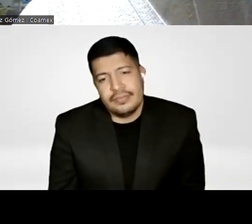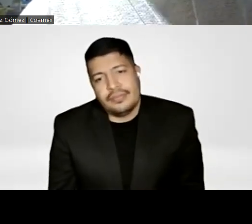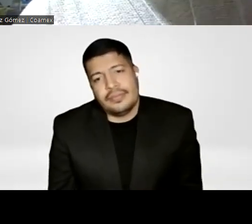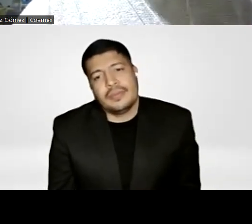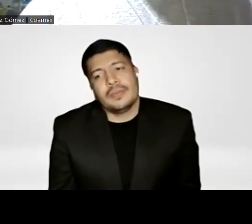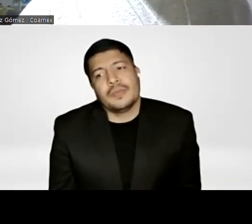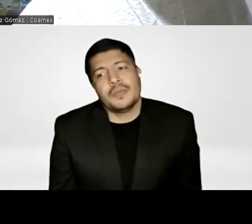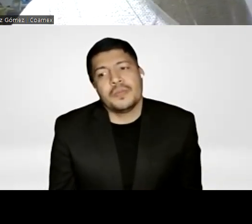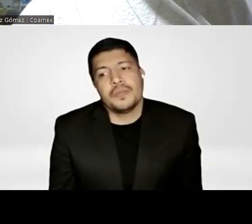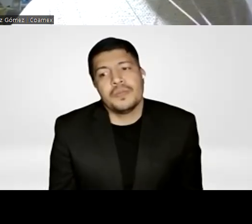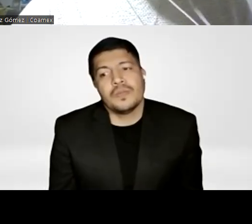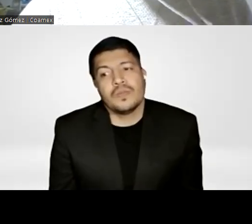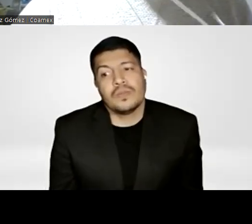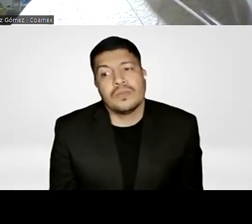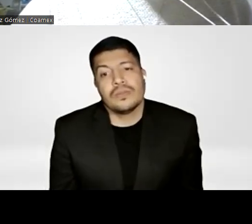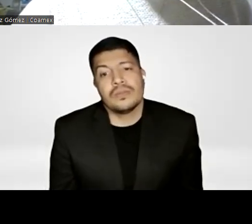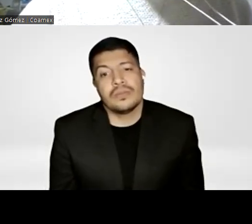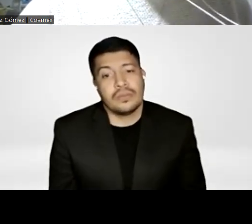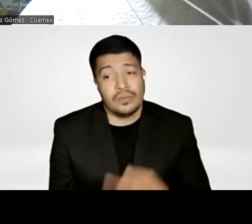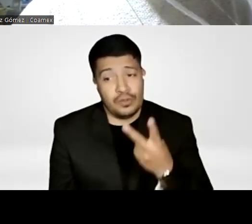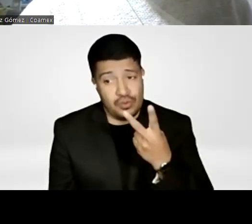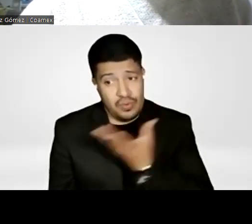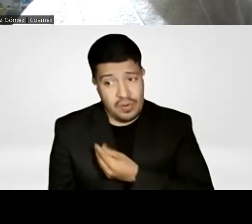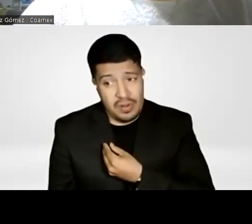¿Son sus 2 hijos? ¿Tiene 2 hijos con esta misma condición?